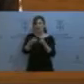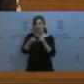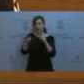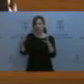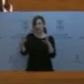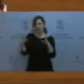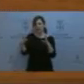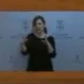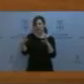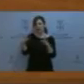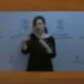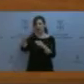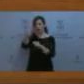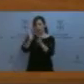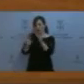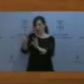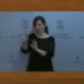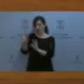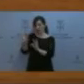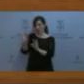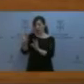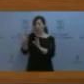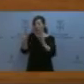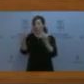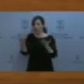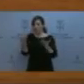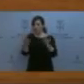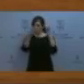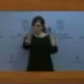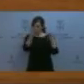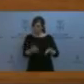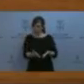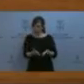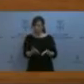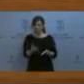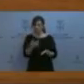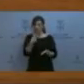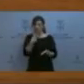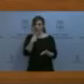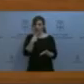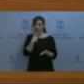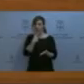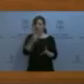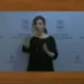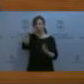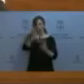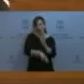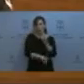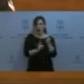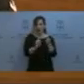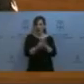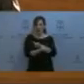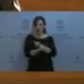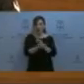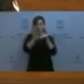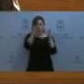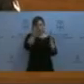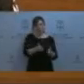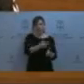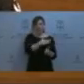configuración autonómica. Y claro, cuando ustedes transgreden la norma, cuando ustedes pretenden